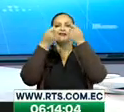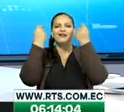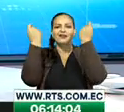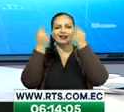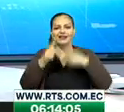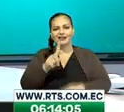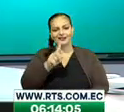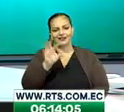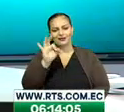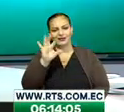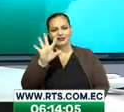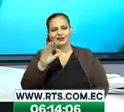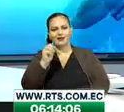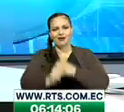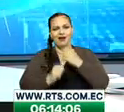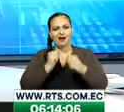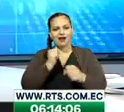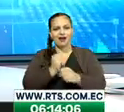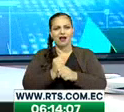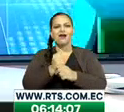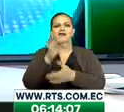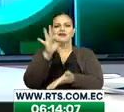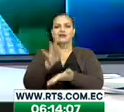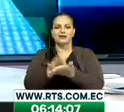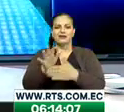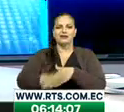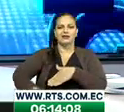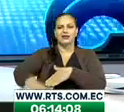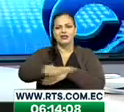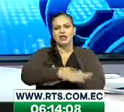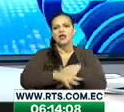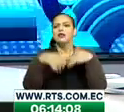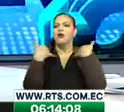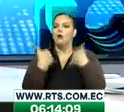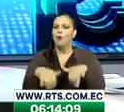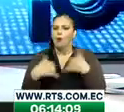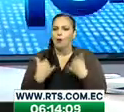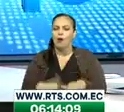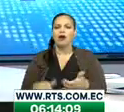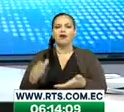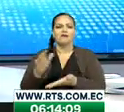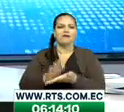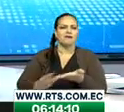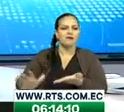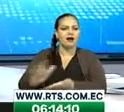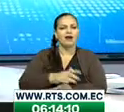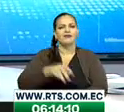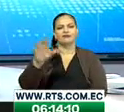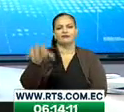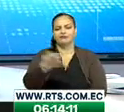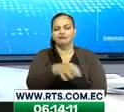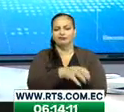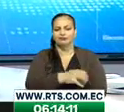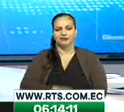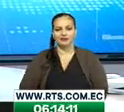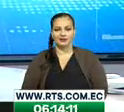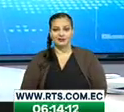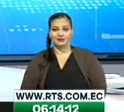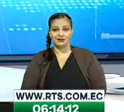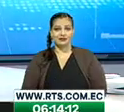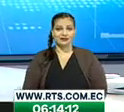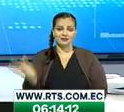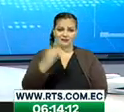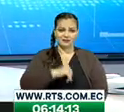Juegos tradicionales, música y baile son varios de los atractivos que invitan a visitar este fin de semana este